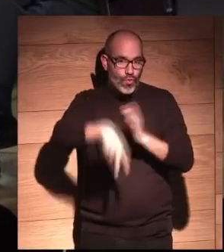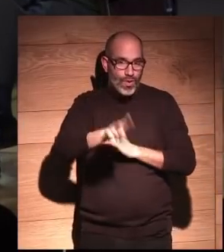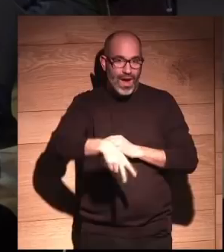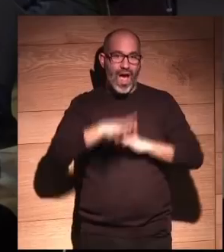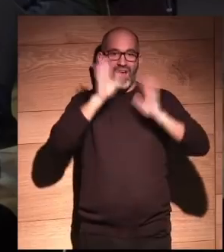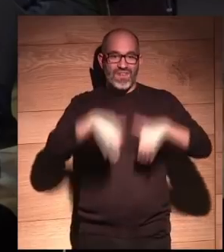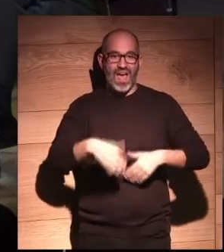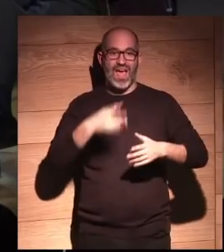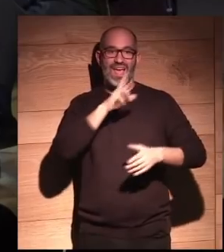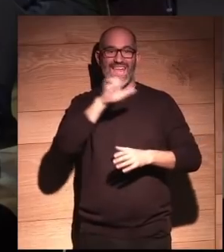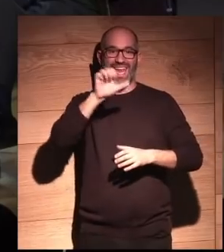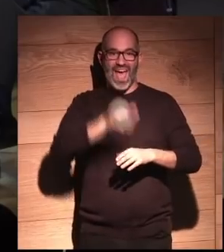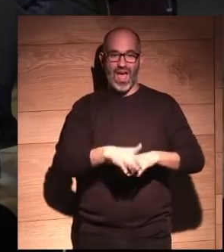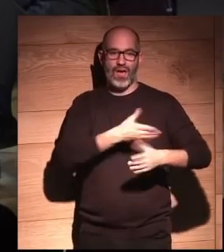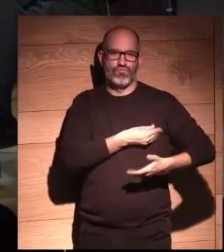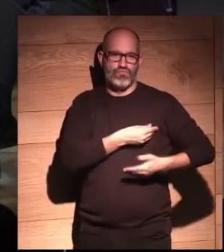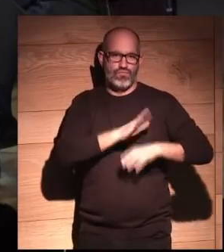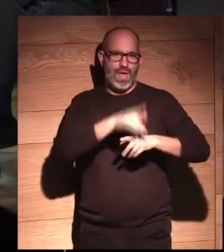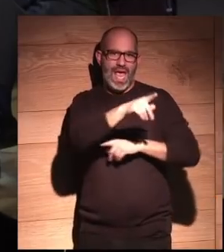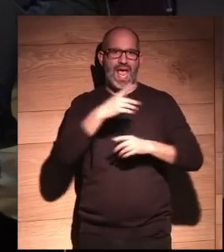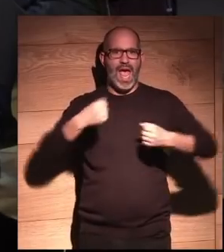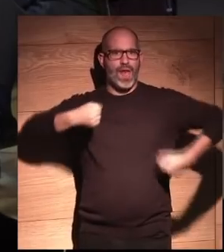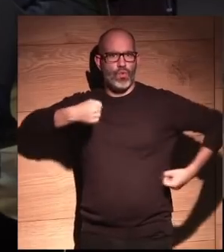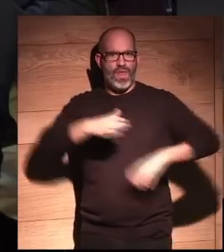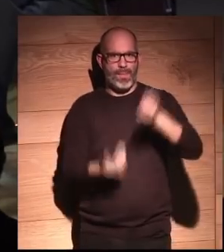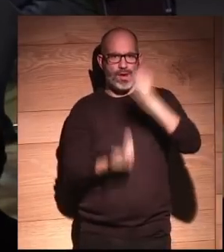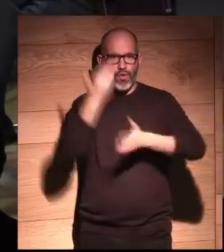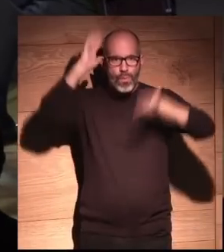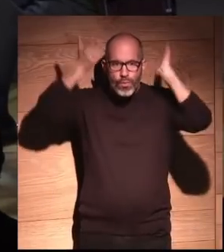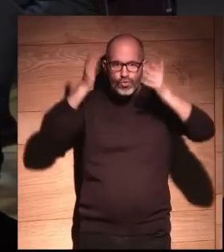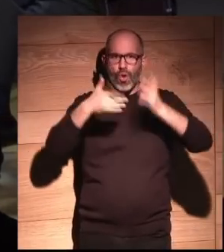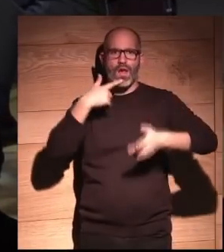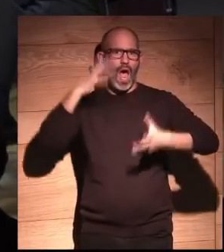mujer, de Hera. Y como Hércules ya de pequeño pues era un bruto y un animal,